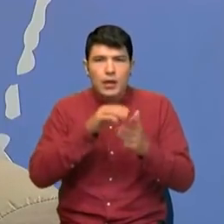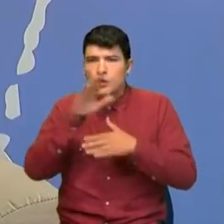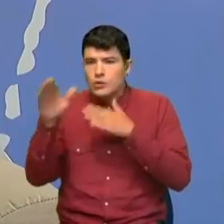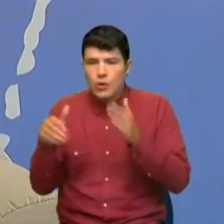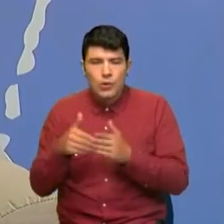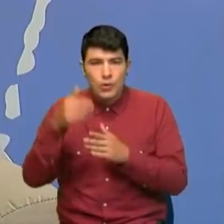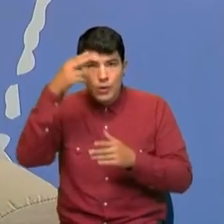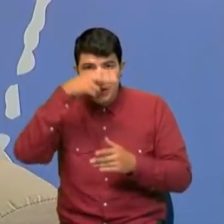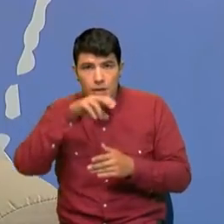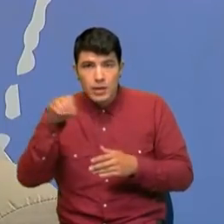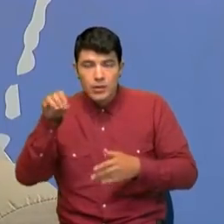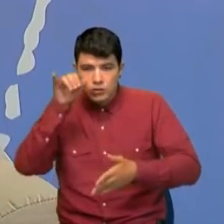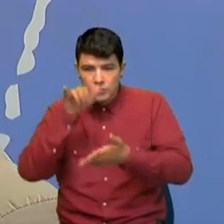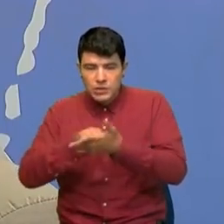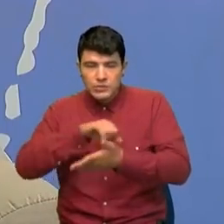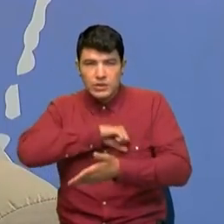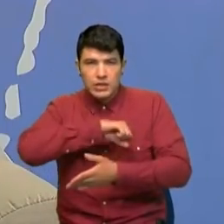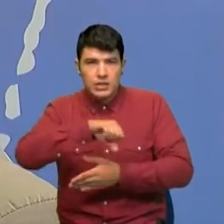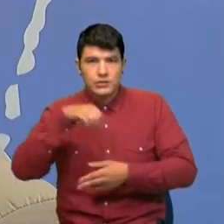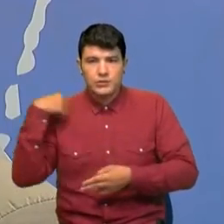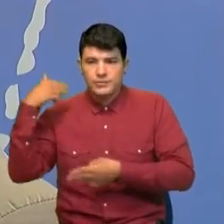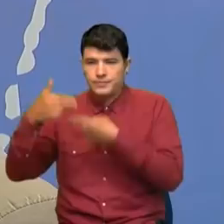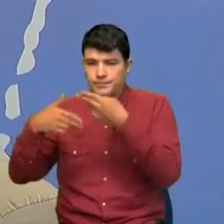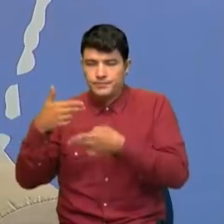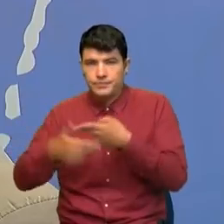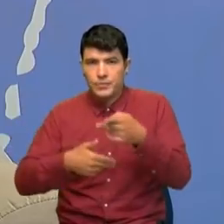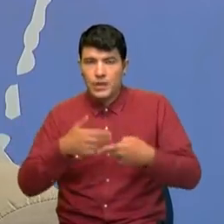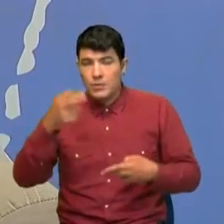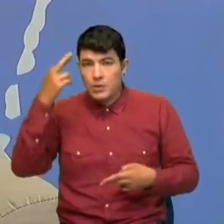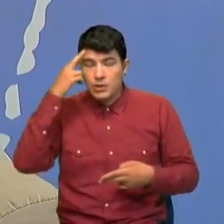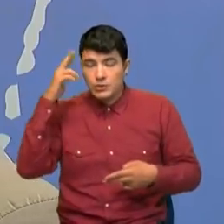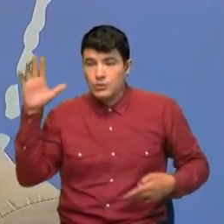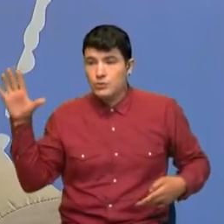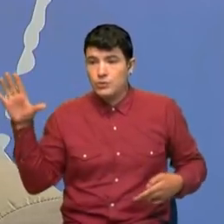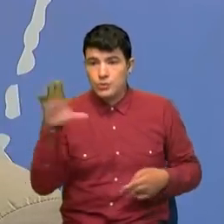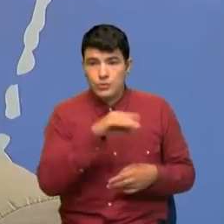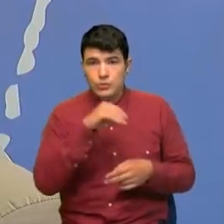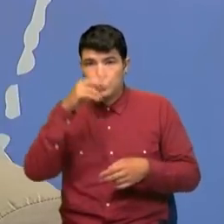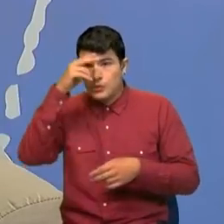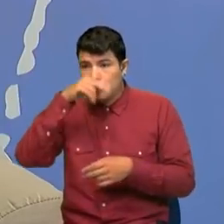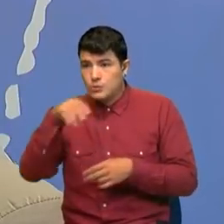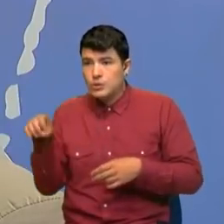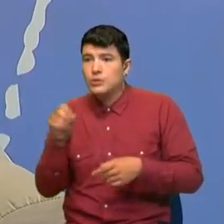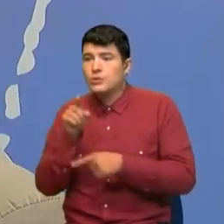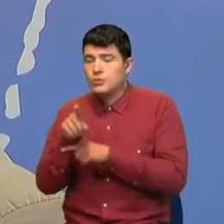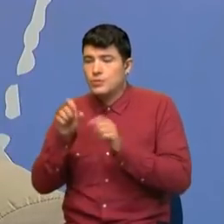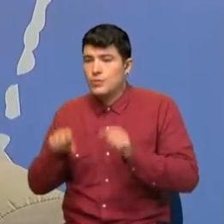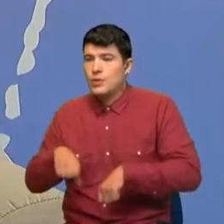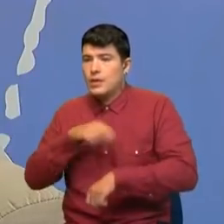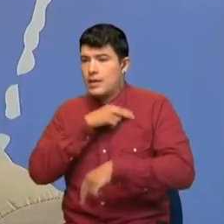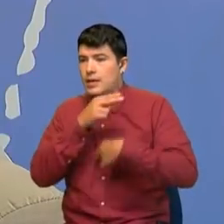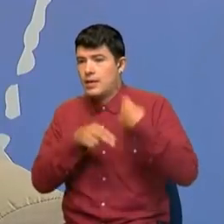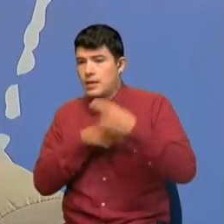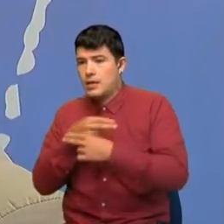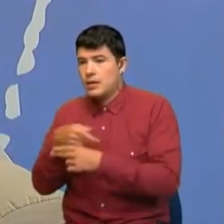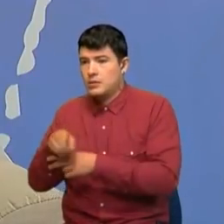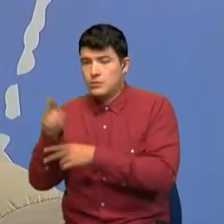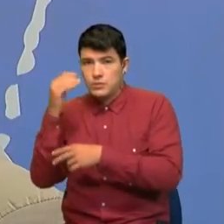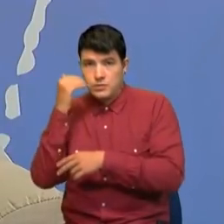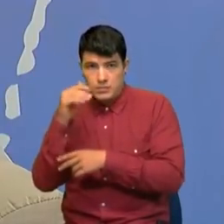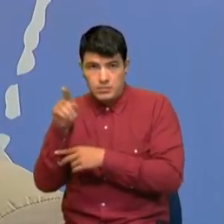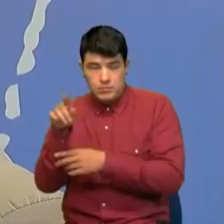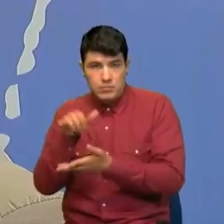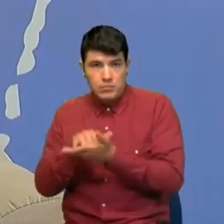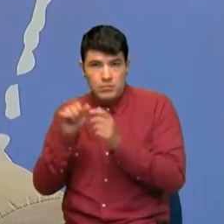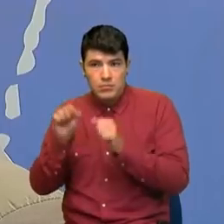la misma vocación hereditaria en este sentido. Entonces, todos los hijos estarían llamados a heredar los bienes de esta señora. Ahora